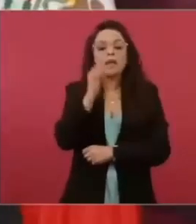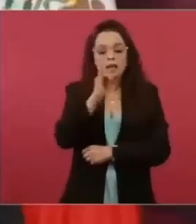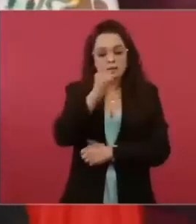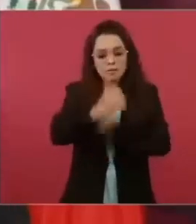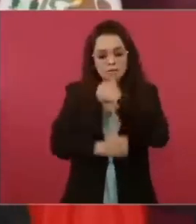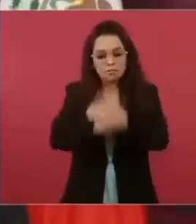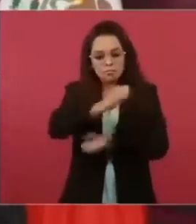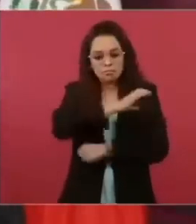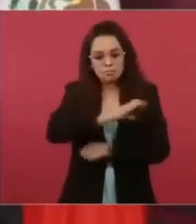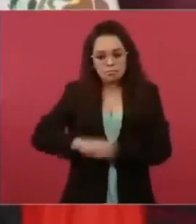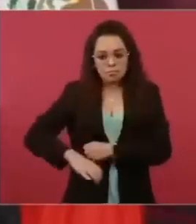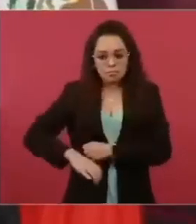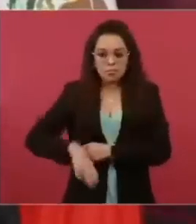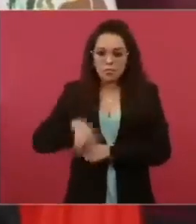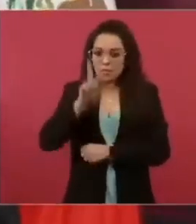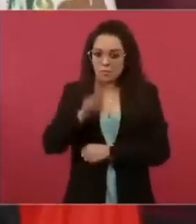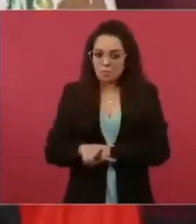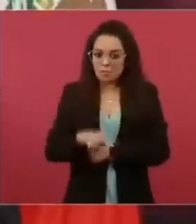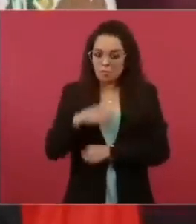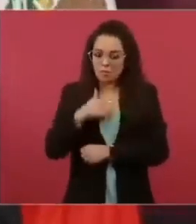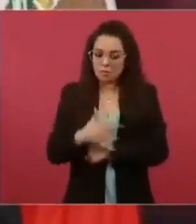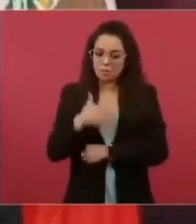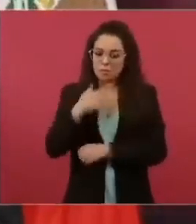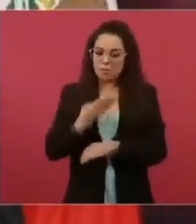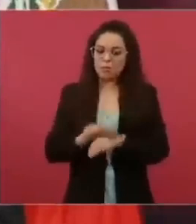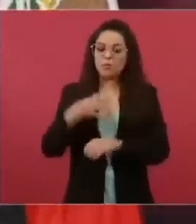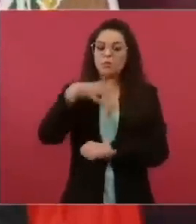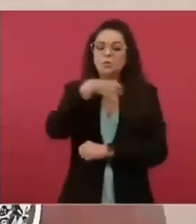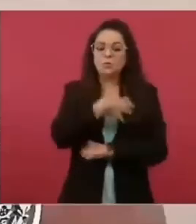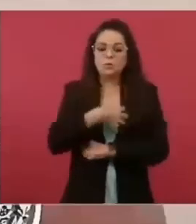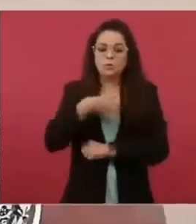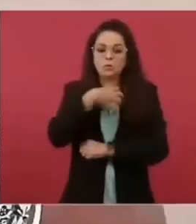porque voy a entregar la estafeta a